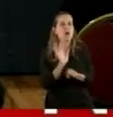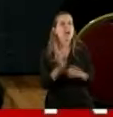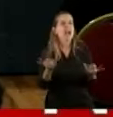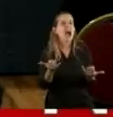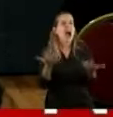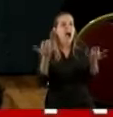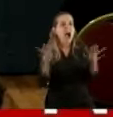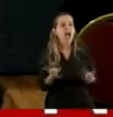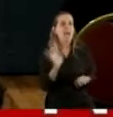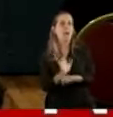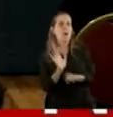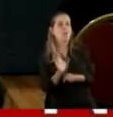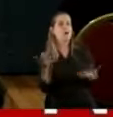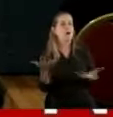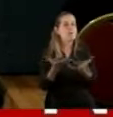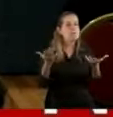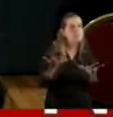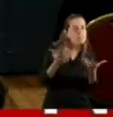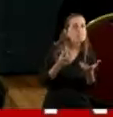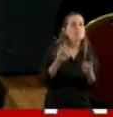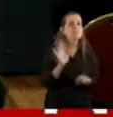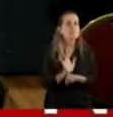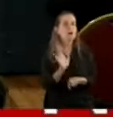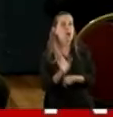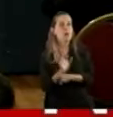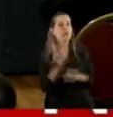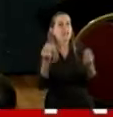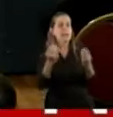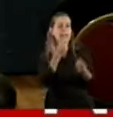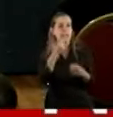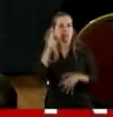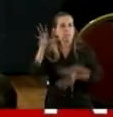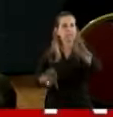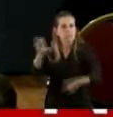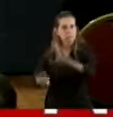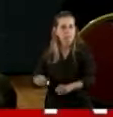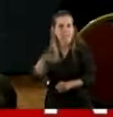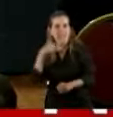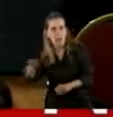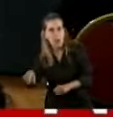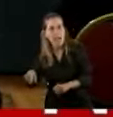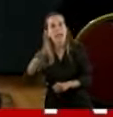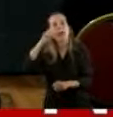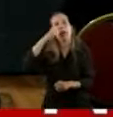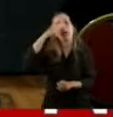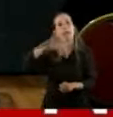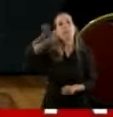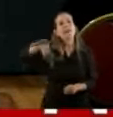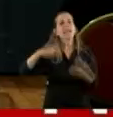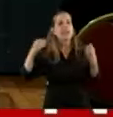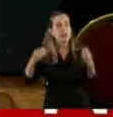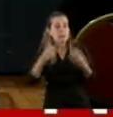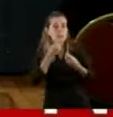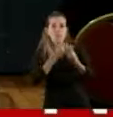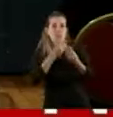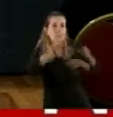hay los, entre comillas, y lamentablemente dichos así, los daños colaterales, ¿no? Que son nada más y nada menos que la vida de